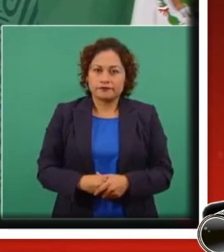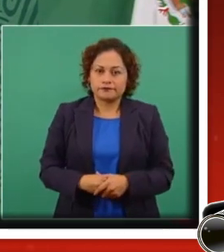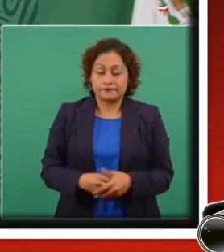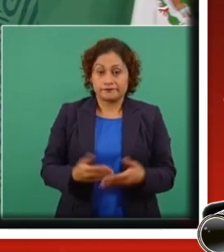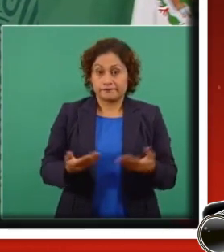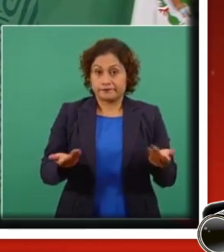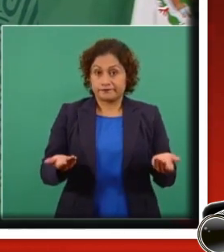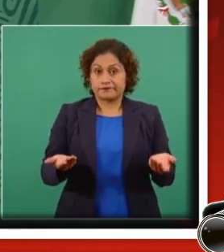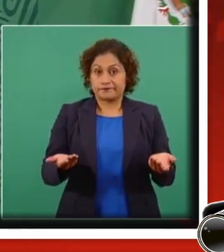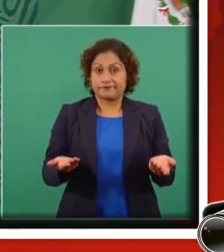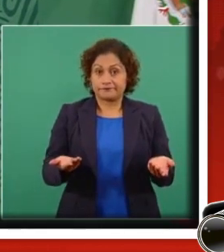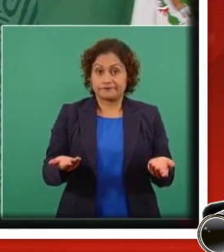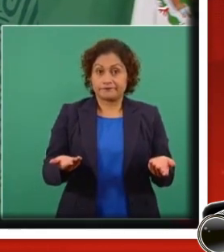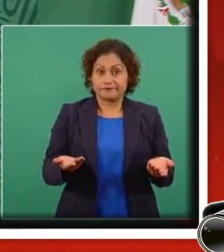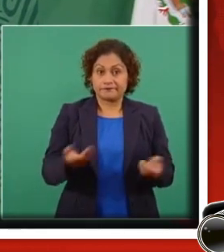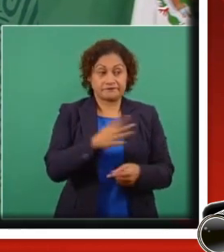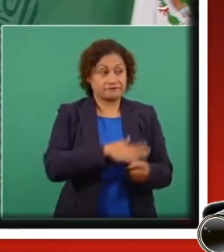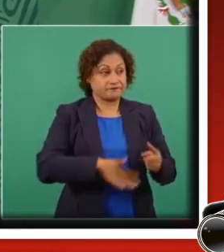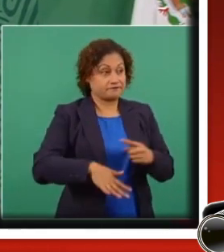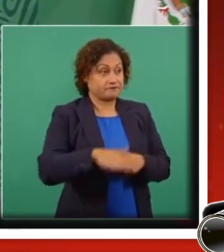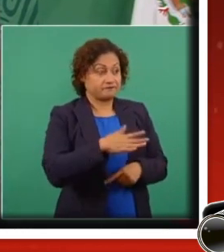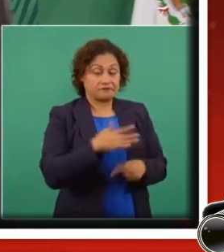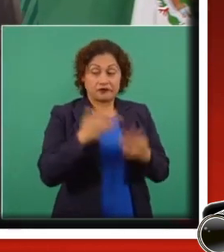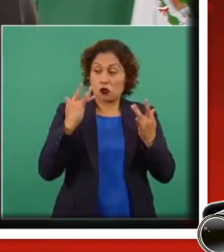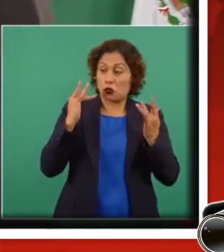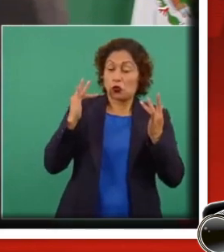Entonces, era mi comentario.